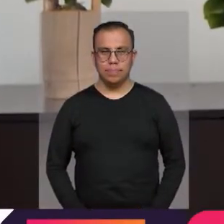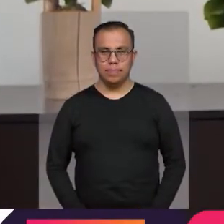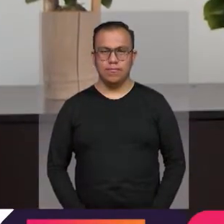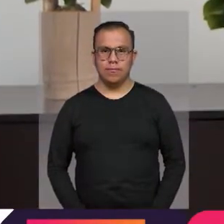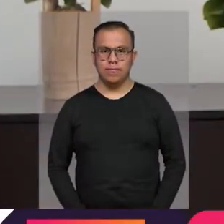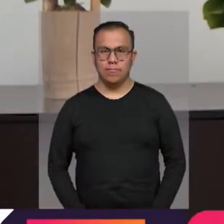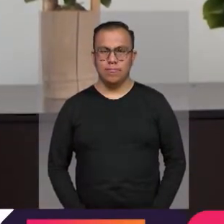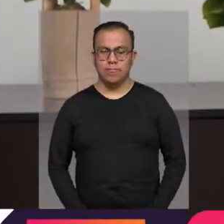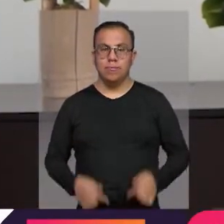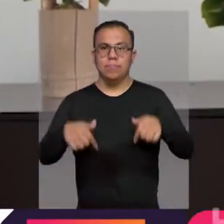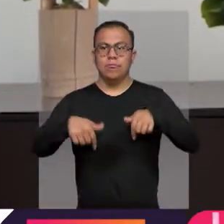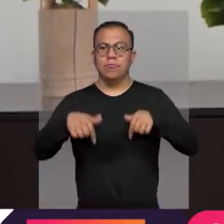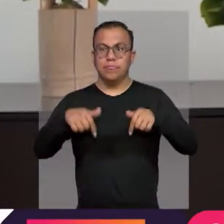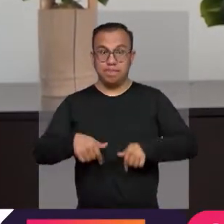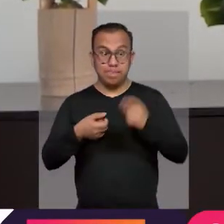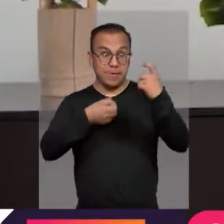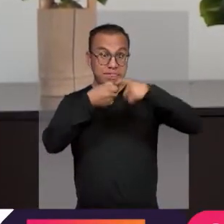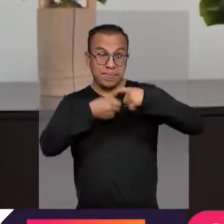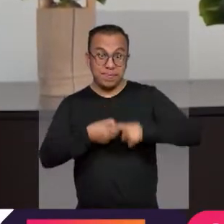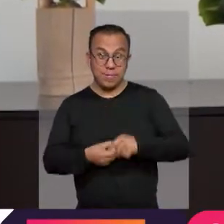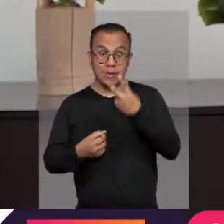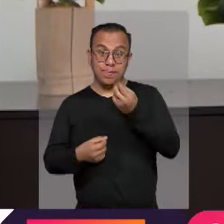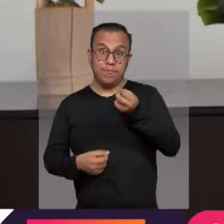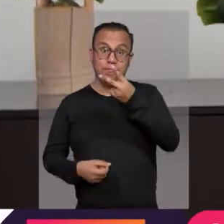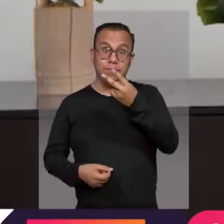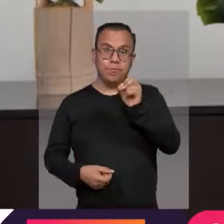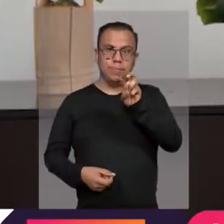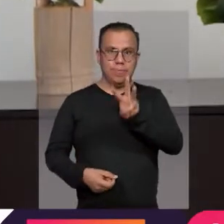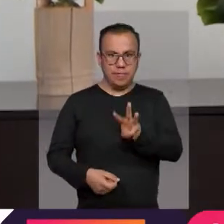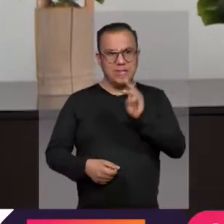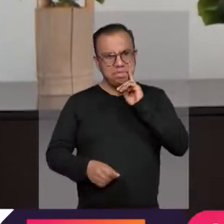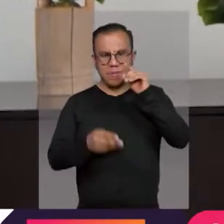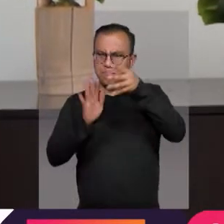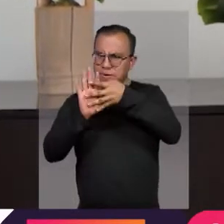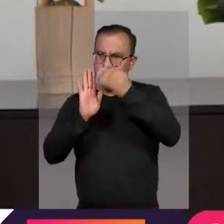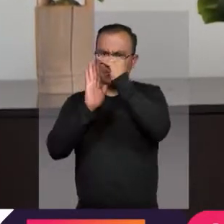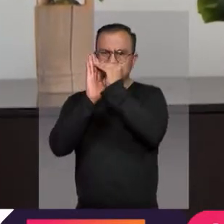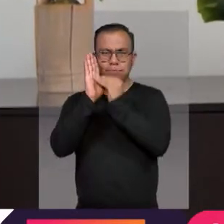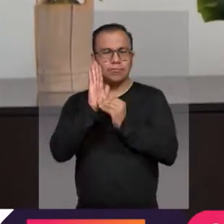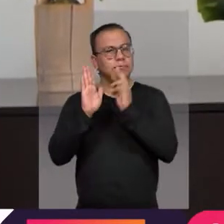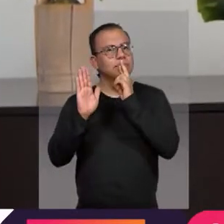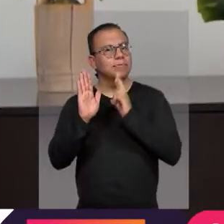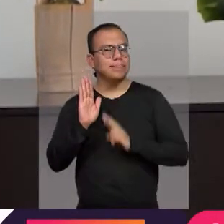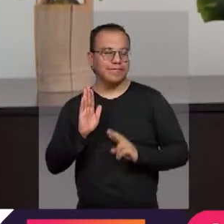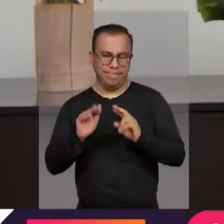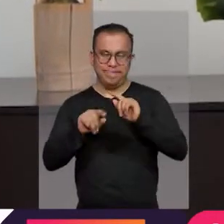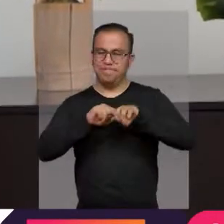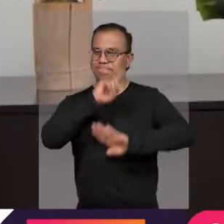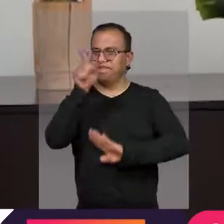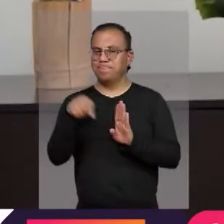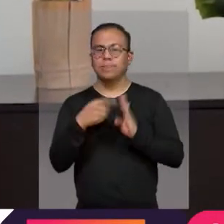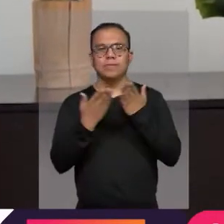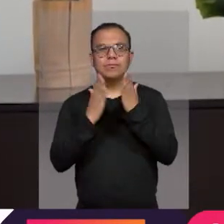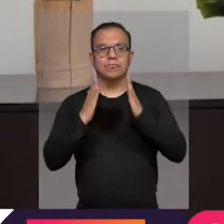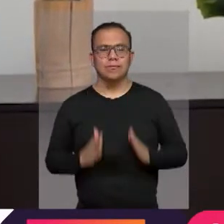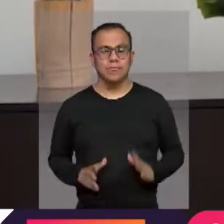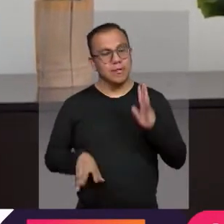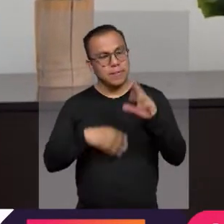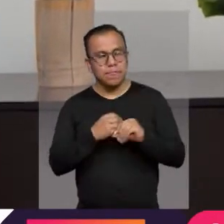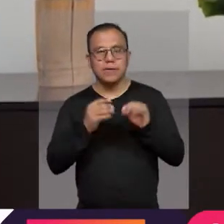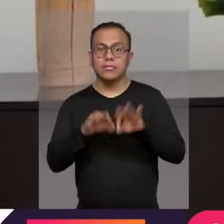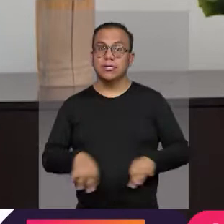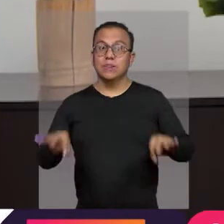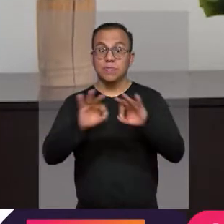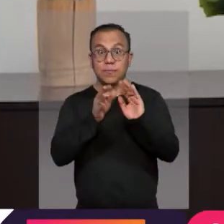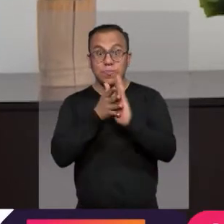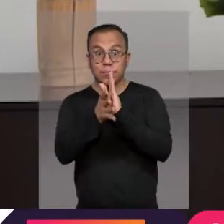Dar clic en el módulo Matrículas 2023 y diligenciar toda la información que se solicita de los estudiantes y la